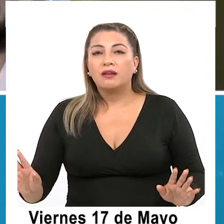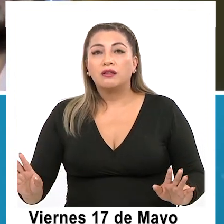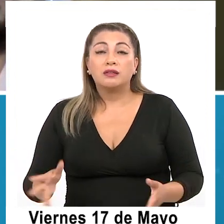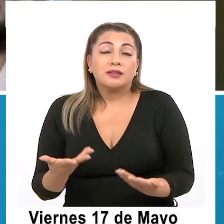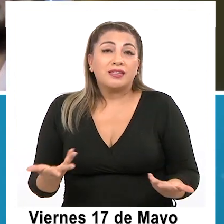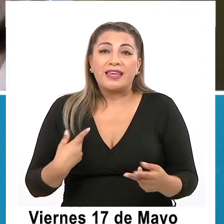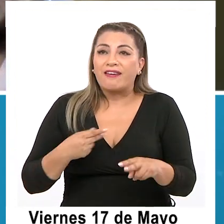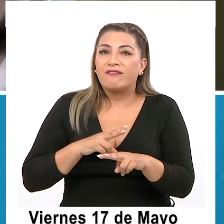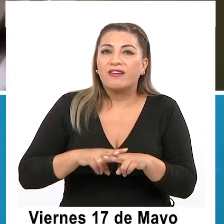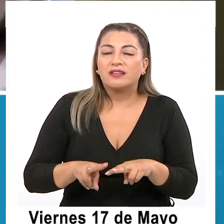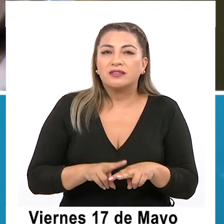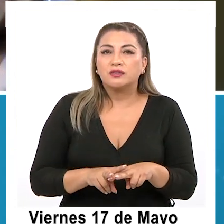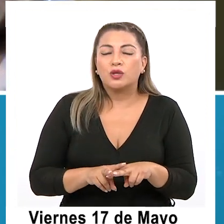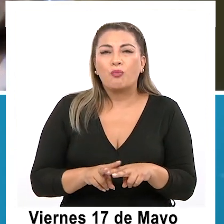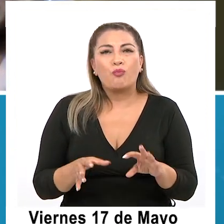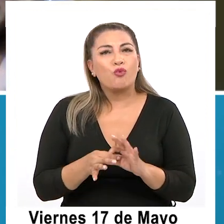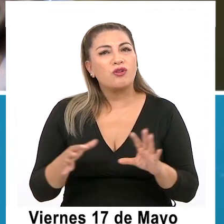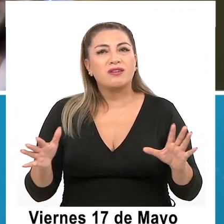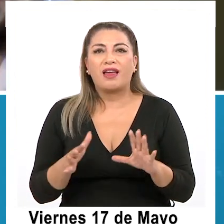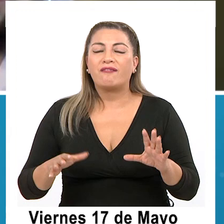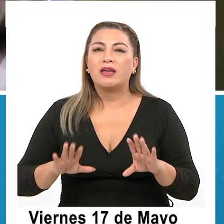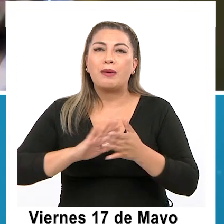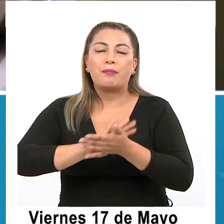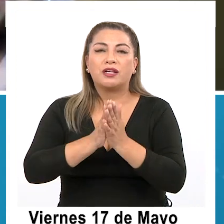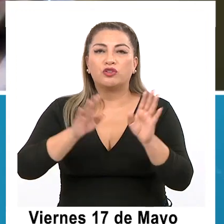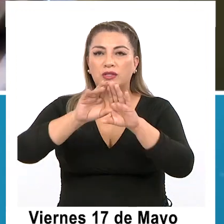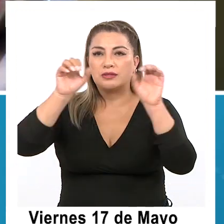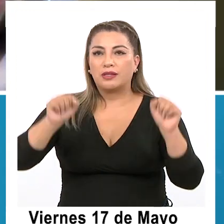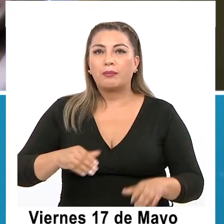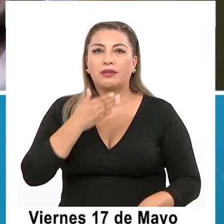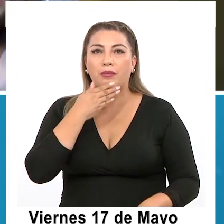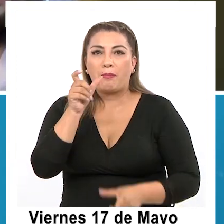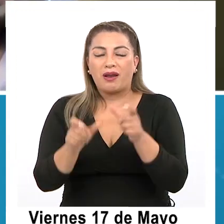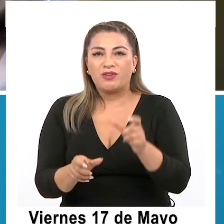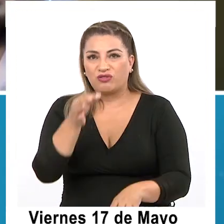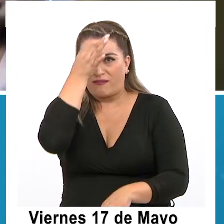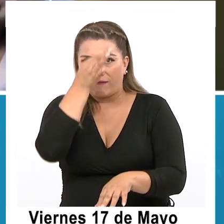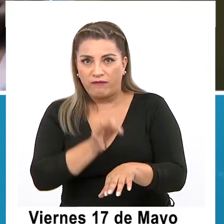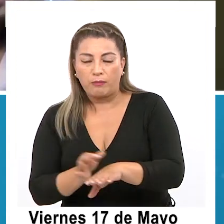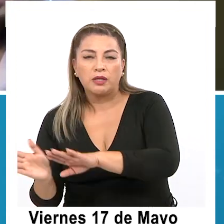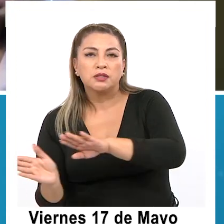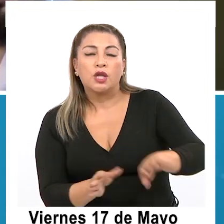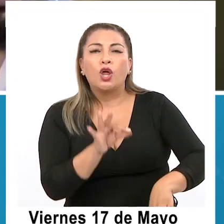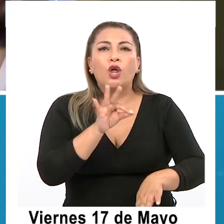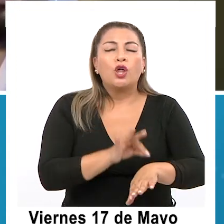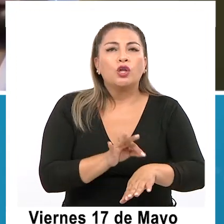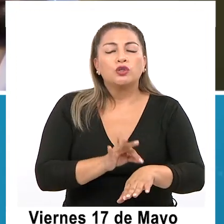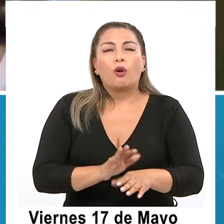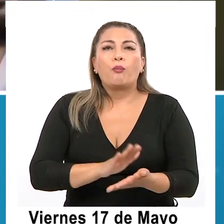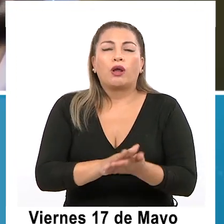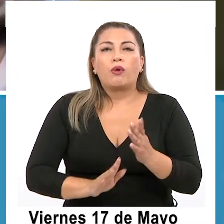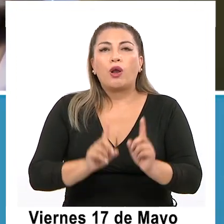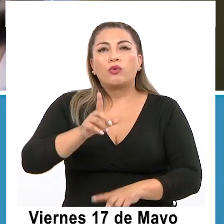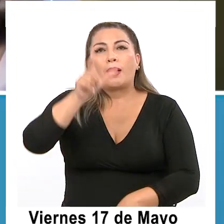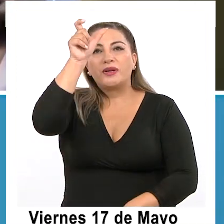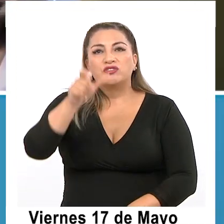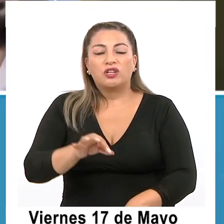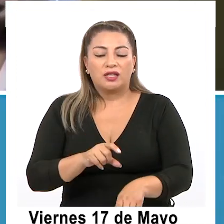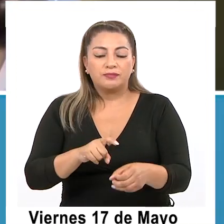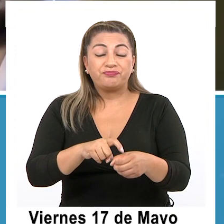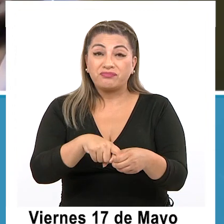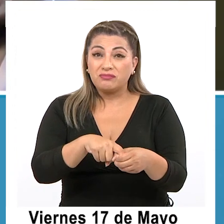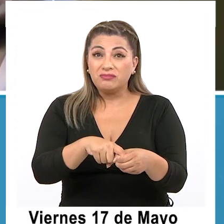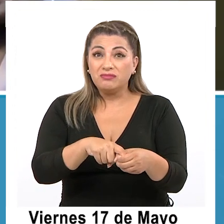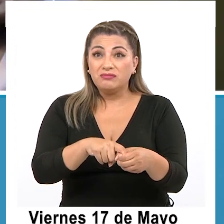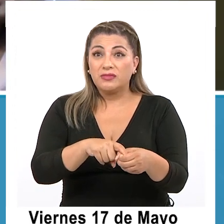terminó generando un daño mucho más grave para todo el sistema y también para los pacientes. Ok, doctor, ¿qué pasa si uno de los afiliados que se le está devolviendo la